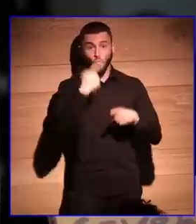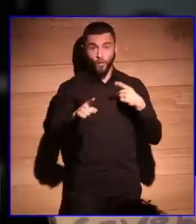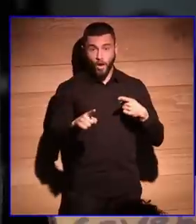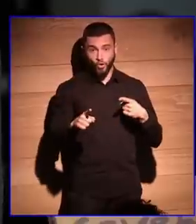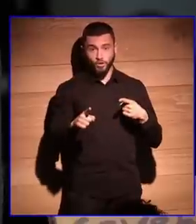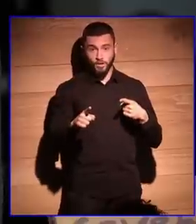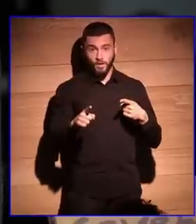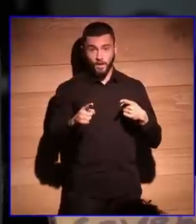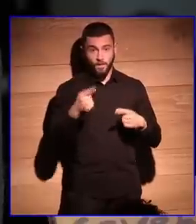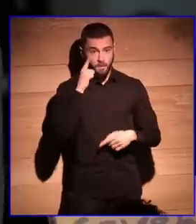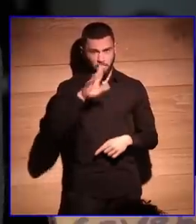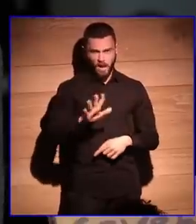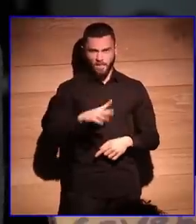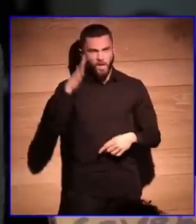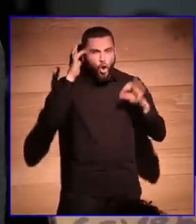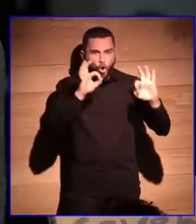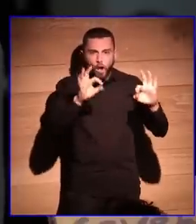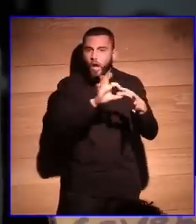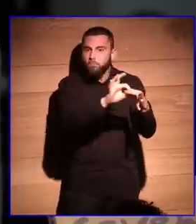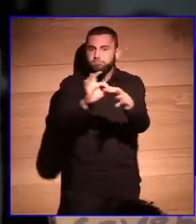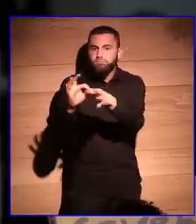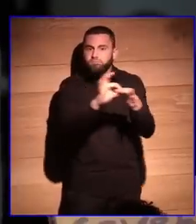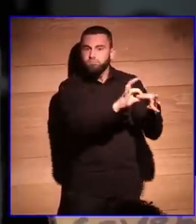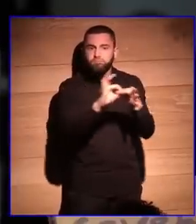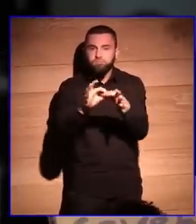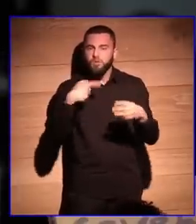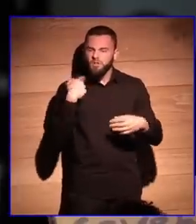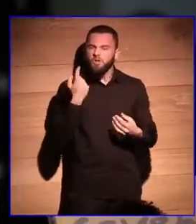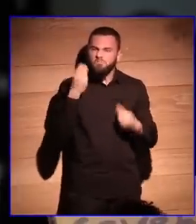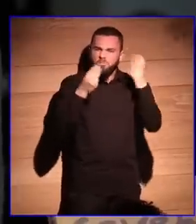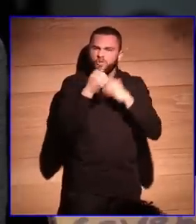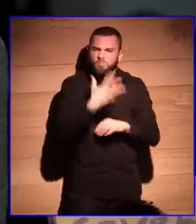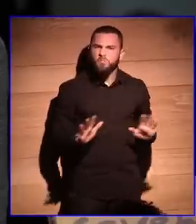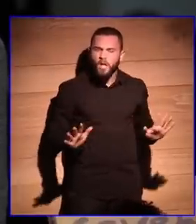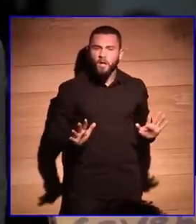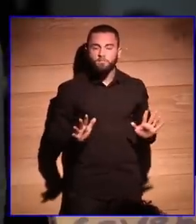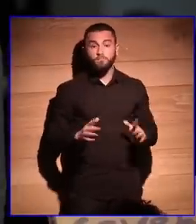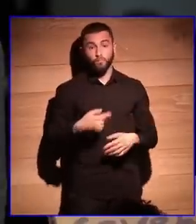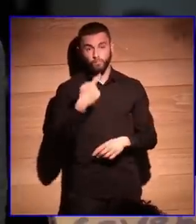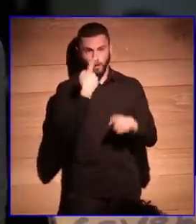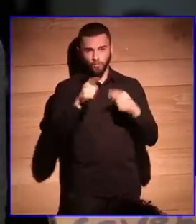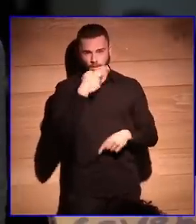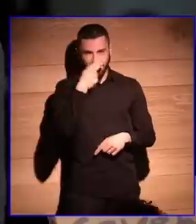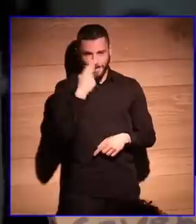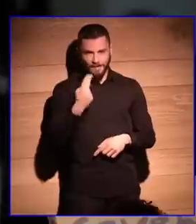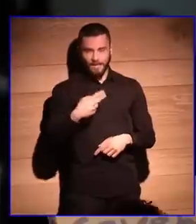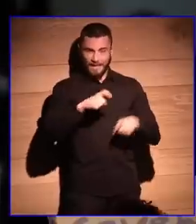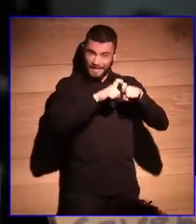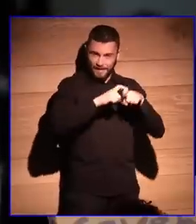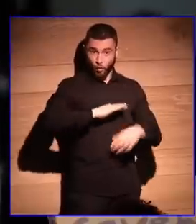Una cosa... Me parece que está quedando muy coherente todo y yo lo veo bien. Una cosa interesante de un tipo de villanos,